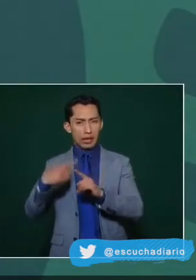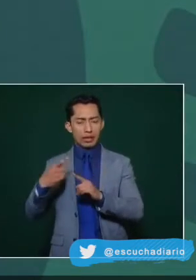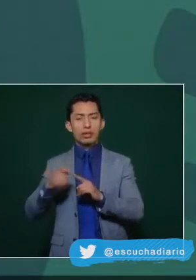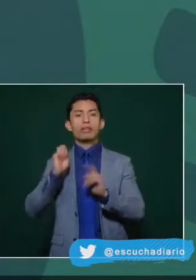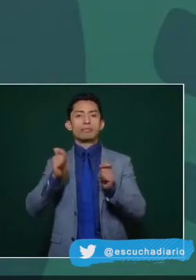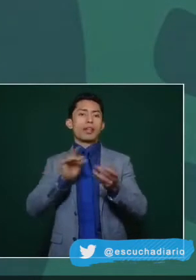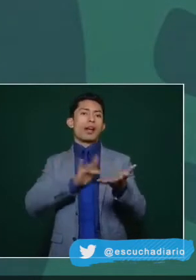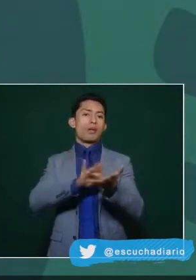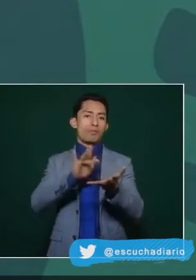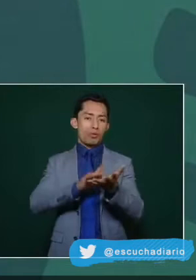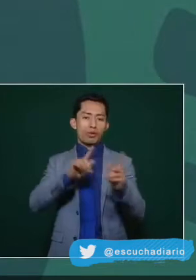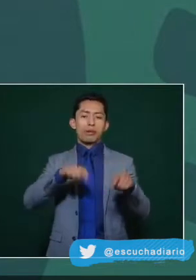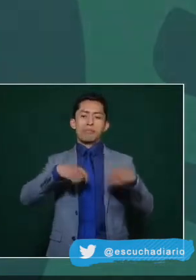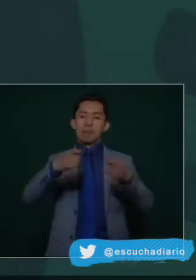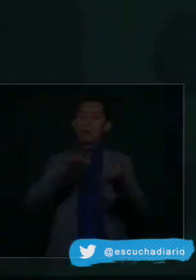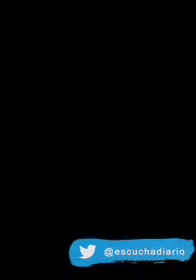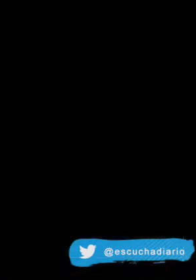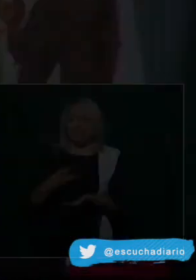internacionales.